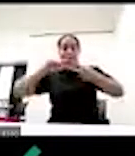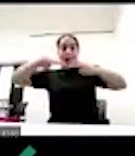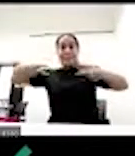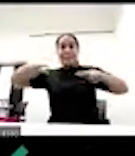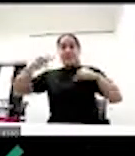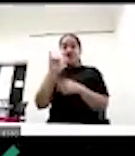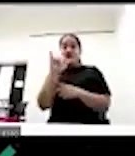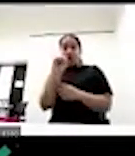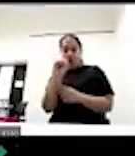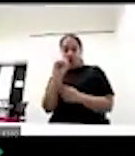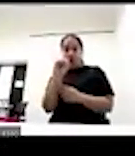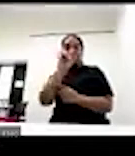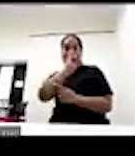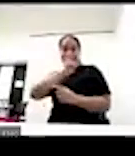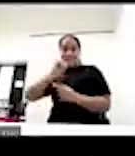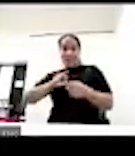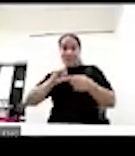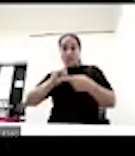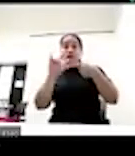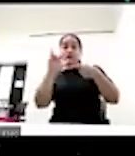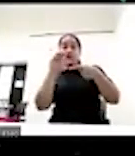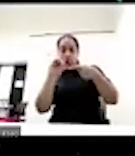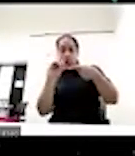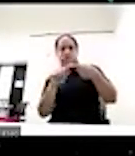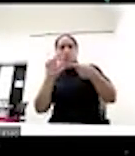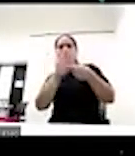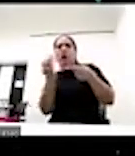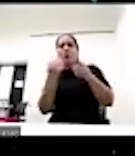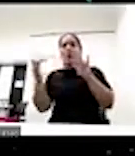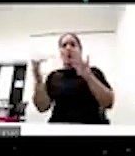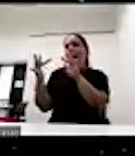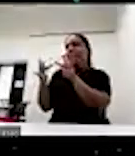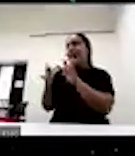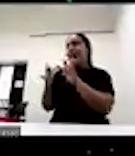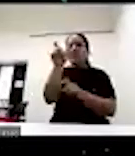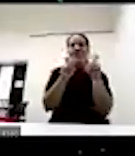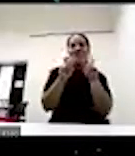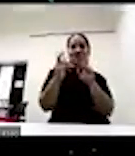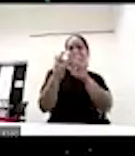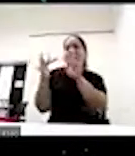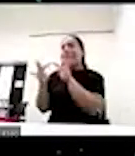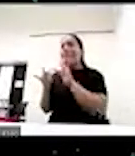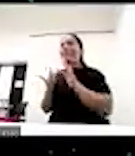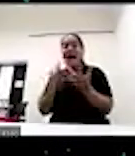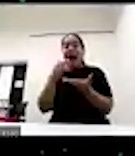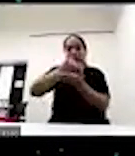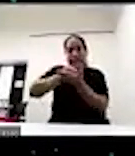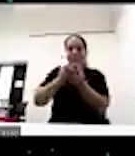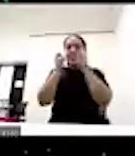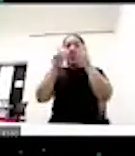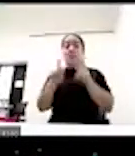individual solo puede existir a través del contacto con el otro, pues el ser humano,